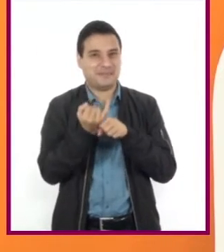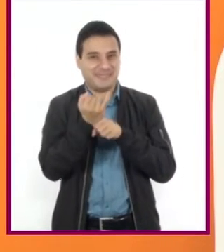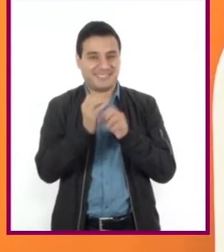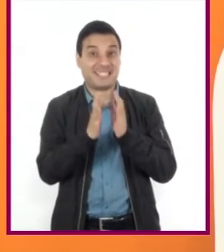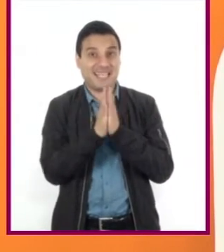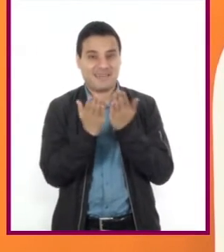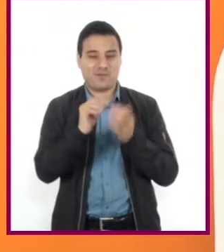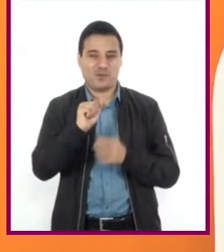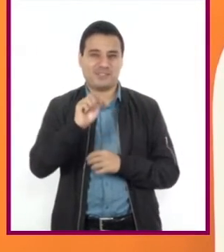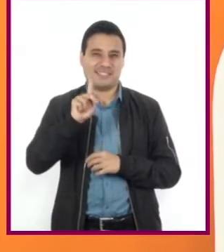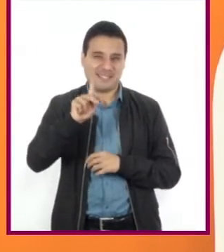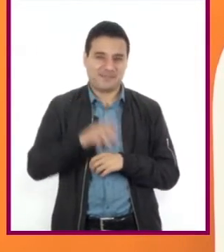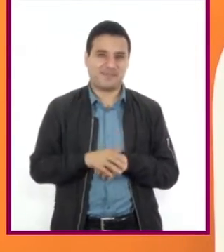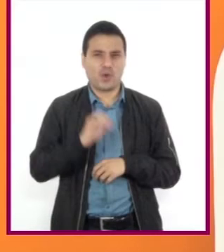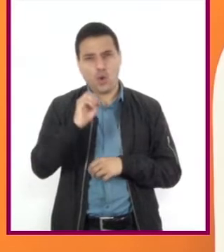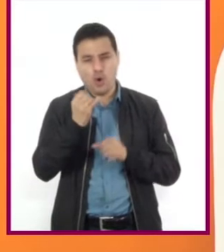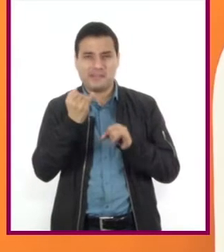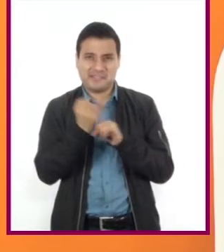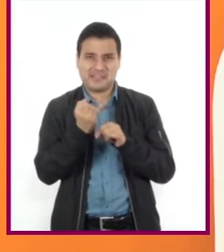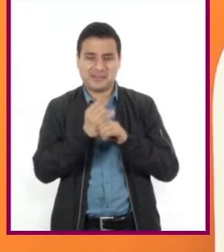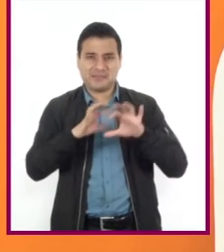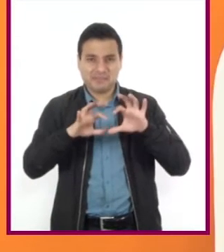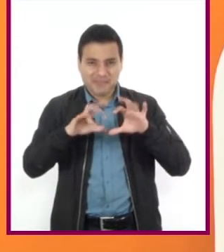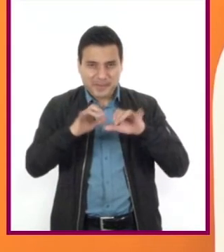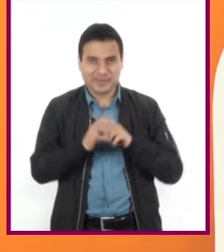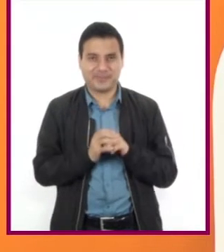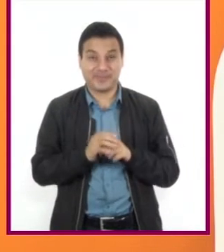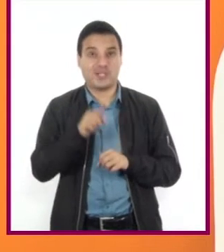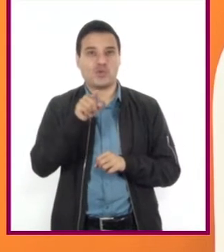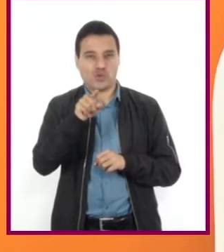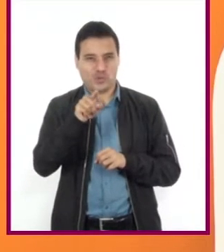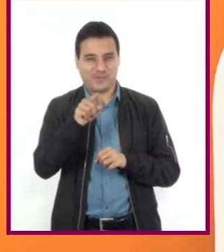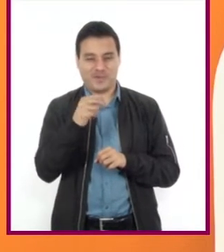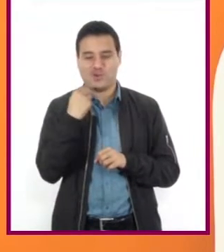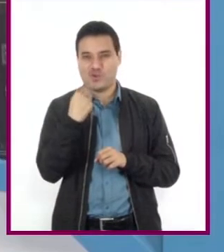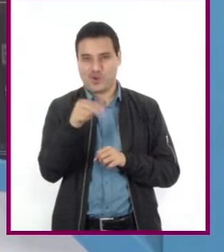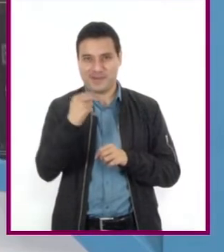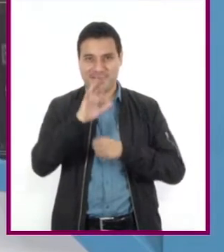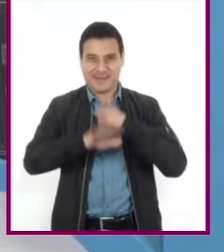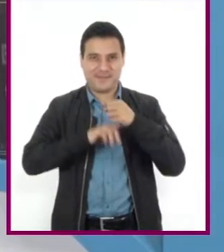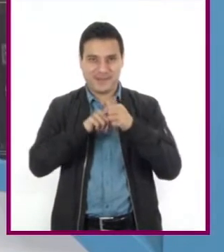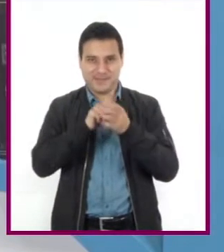buscar en otras fuentes como internet. Enlisten los ejemplos que encuentren en su cuaderno.